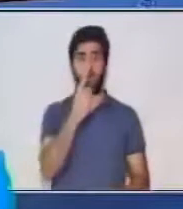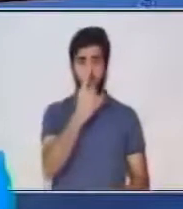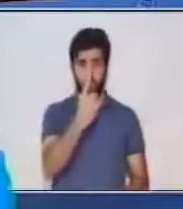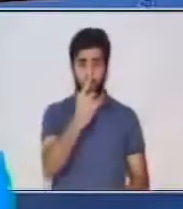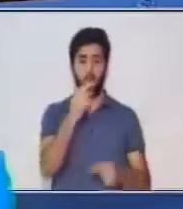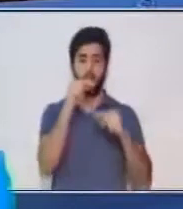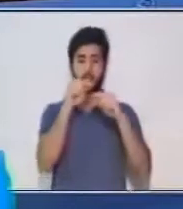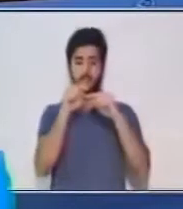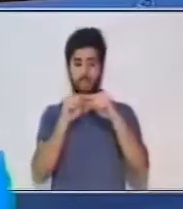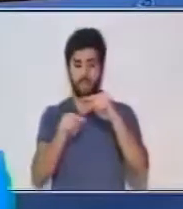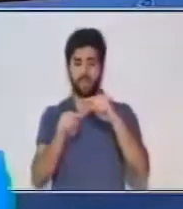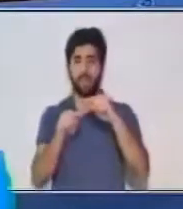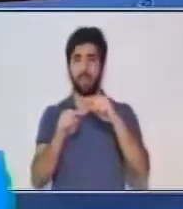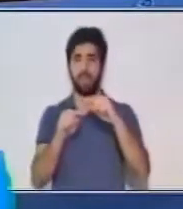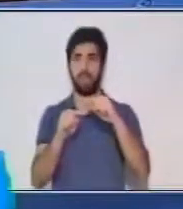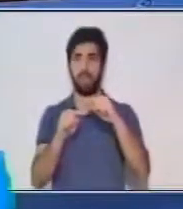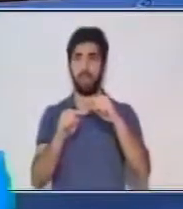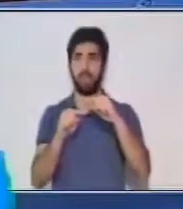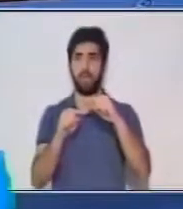dividido